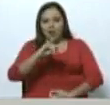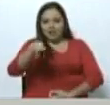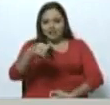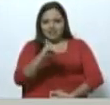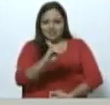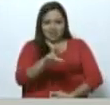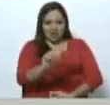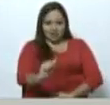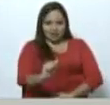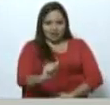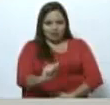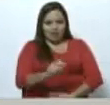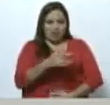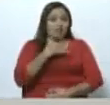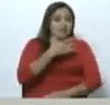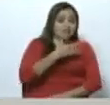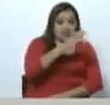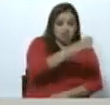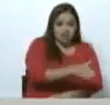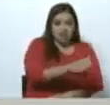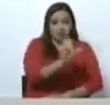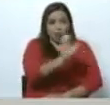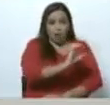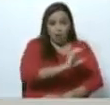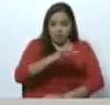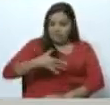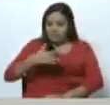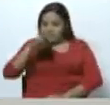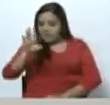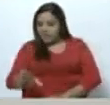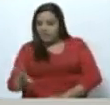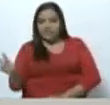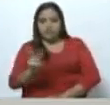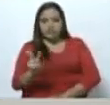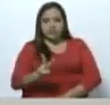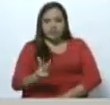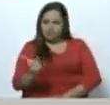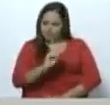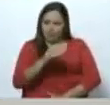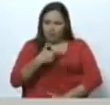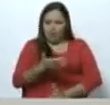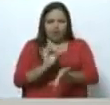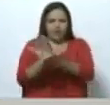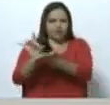veas. Ellos se sienten venezolanos y colombianos. Y nadie lo saca de ahí.